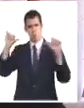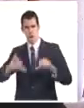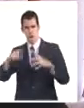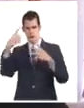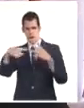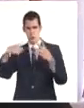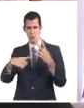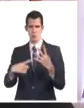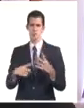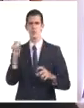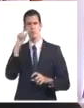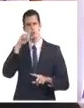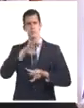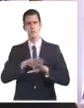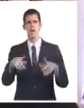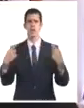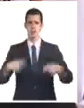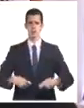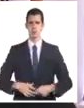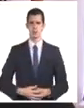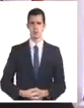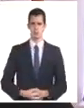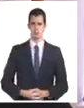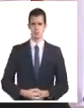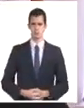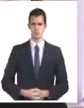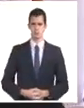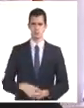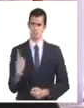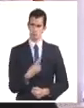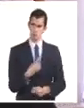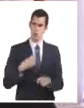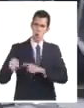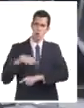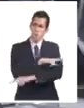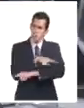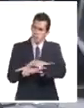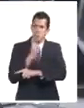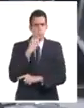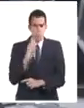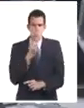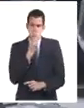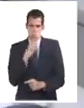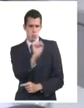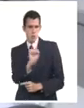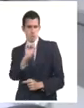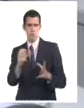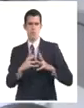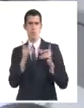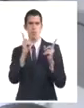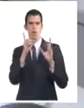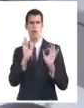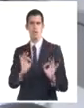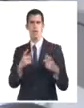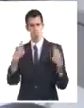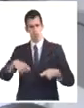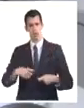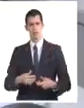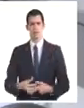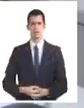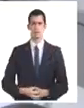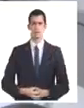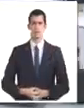socialista, contra la proyección socialista también que nosotros tenemos en nuestros países. Mónica Valente, secretaria ejecutiva